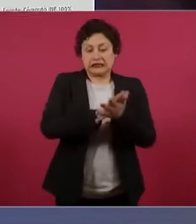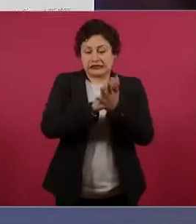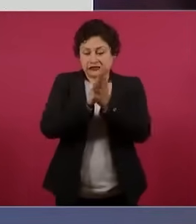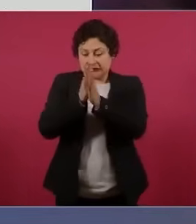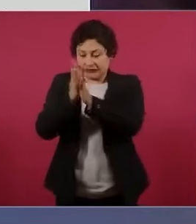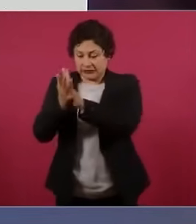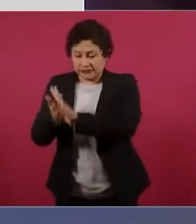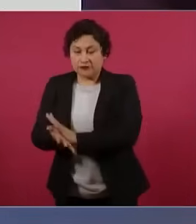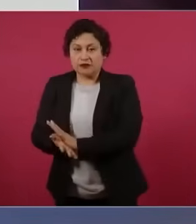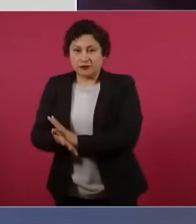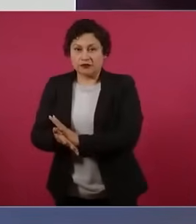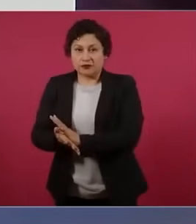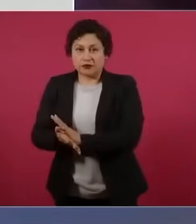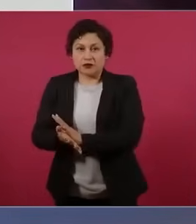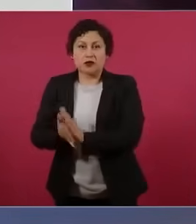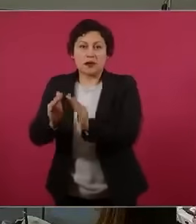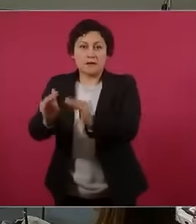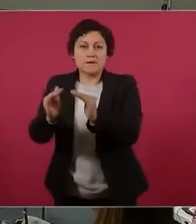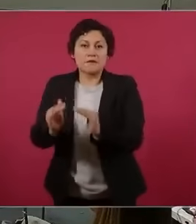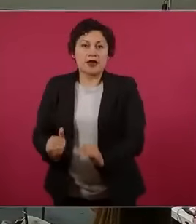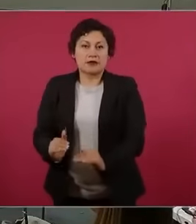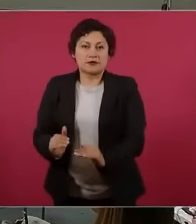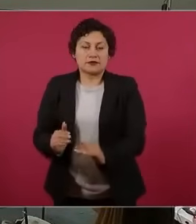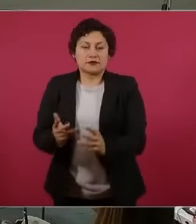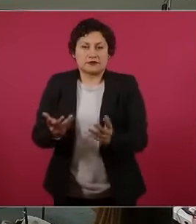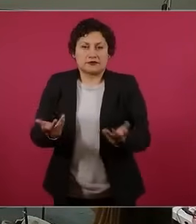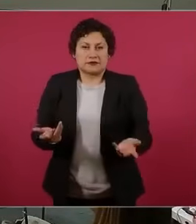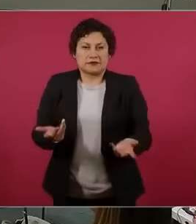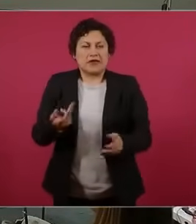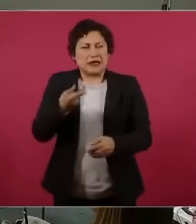qué fundamento les dan más?